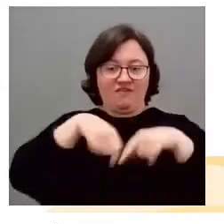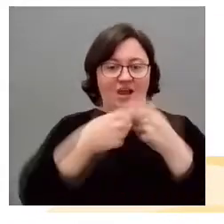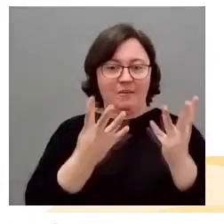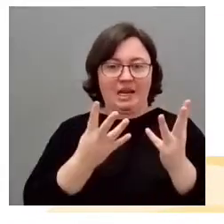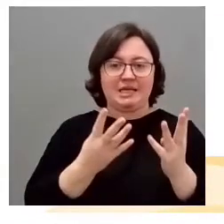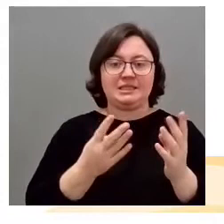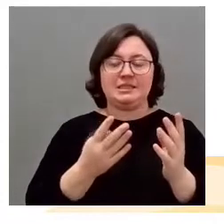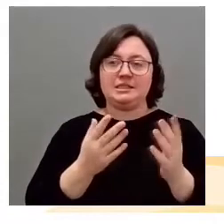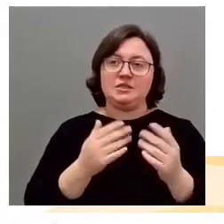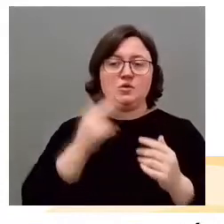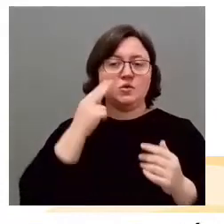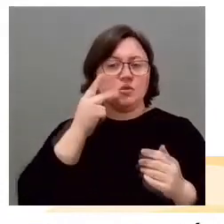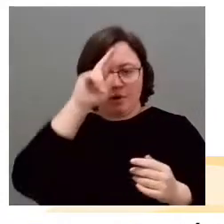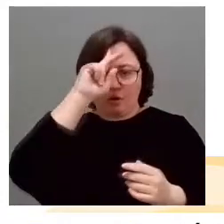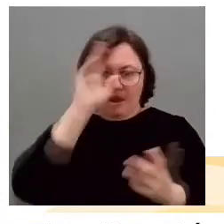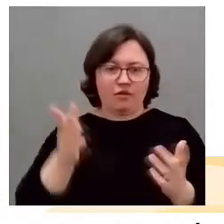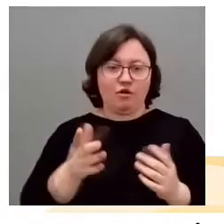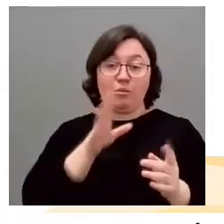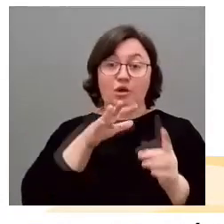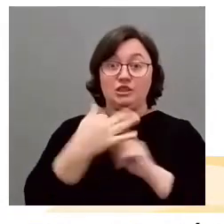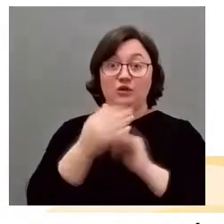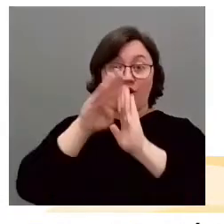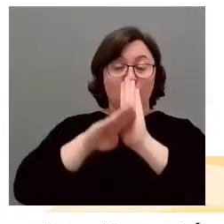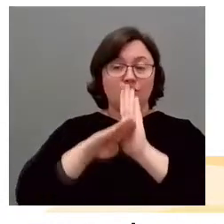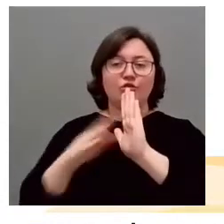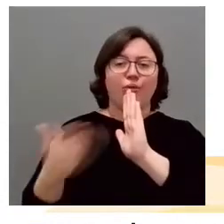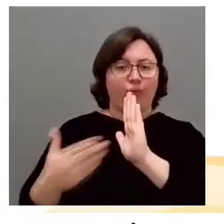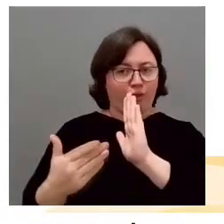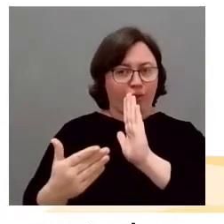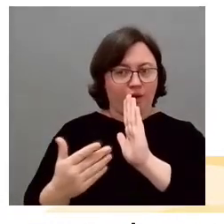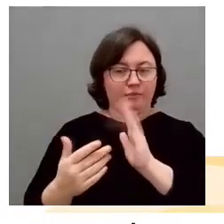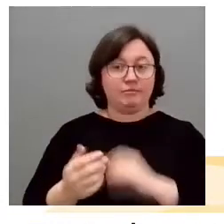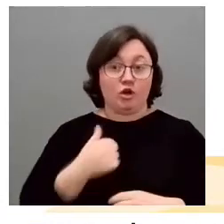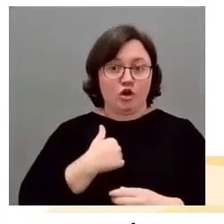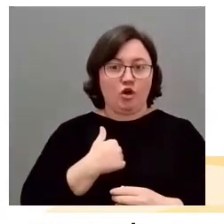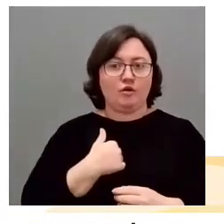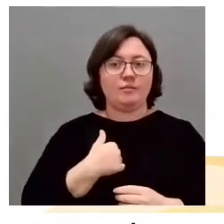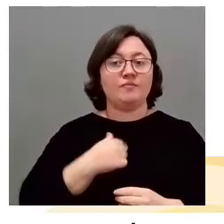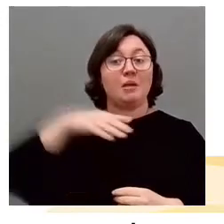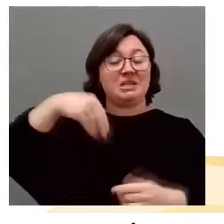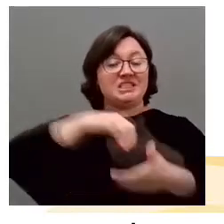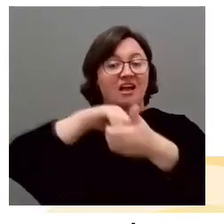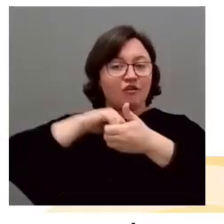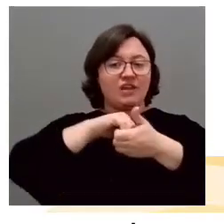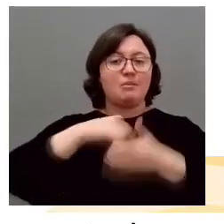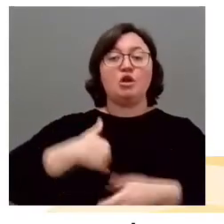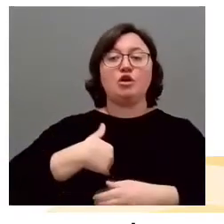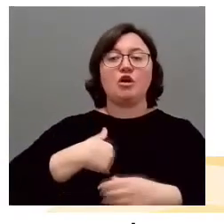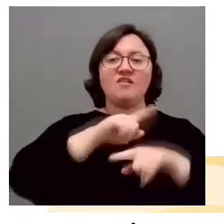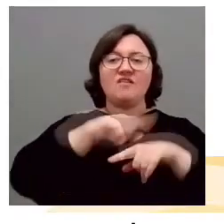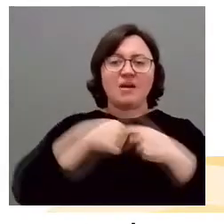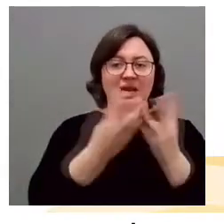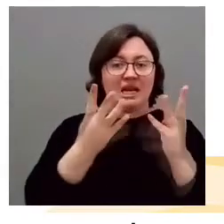esa pandemia. Yo, como familia y aquí también como presidenta de la Confederación, yo